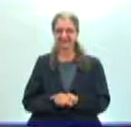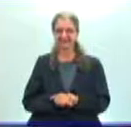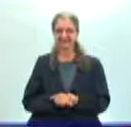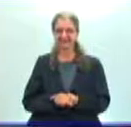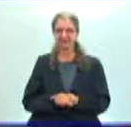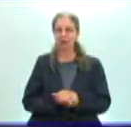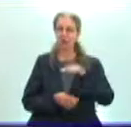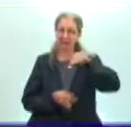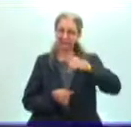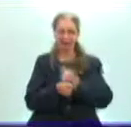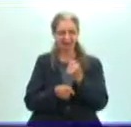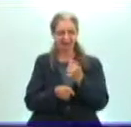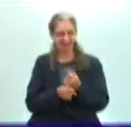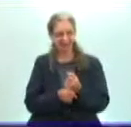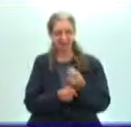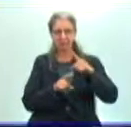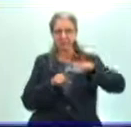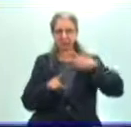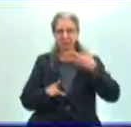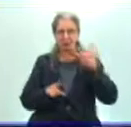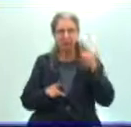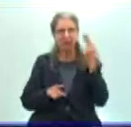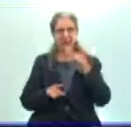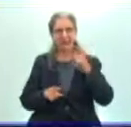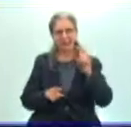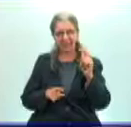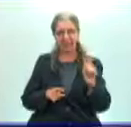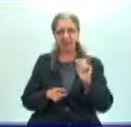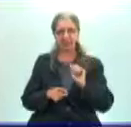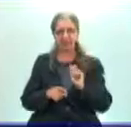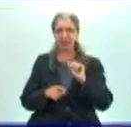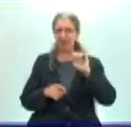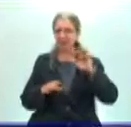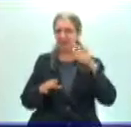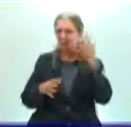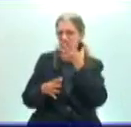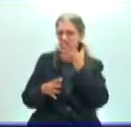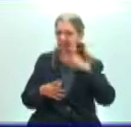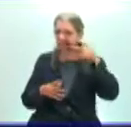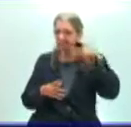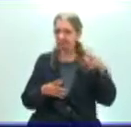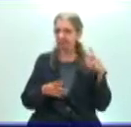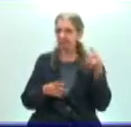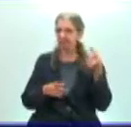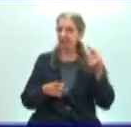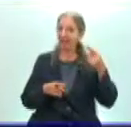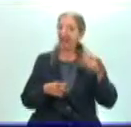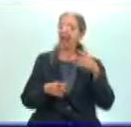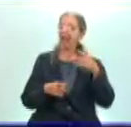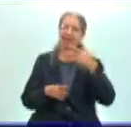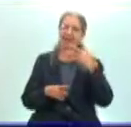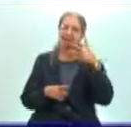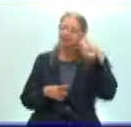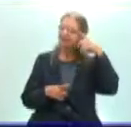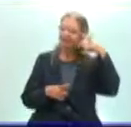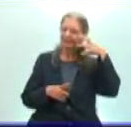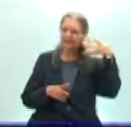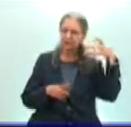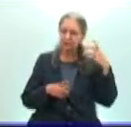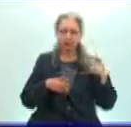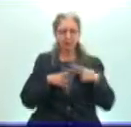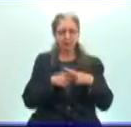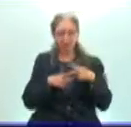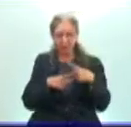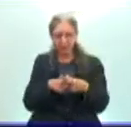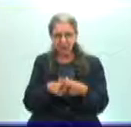Hoy trabajaremos con el teorema de Pitágoras. ¿Alguno de ustedes sabe quién fue Pitágoras? Pitágoras fue un filósofo griego que nació